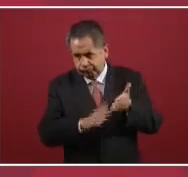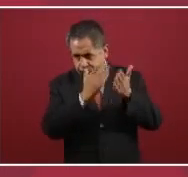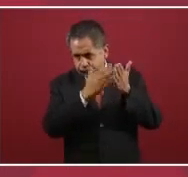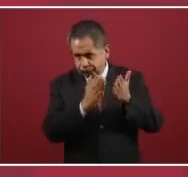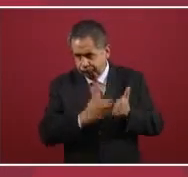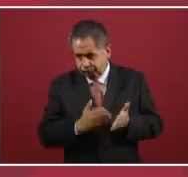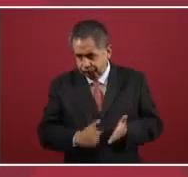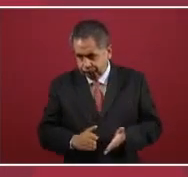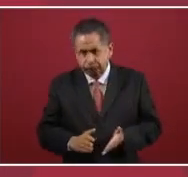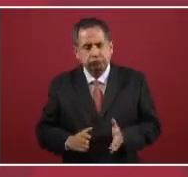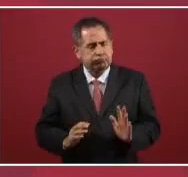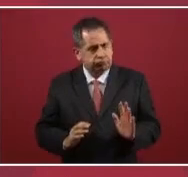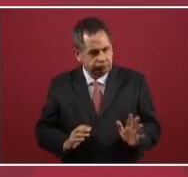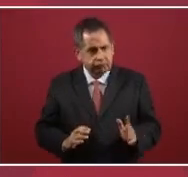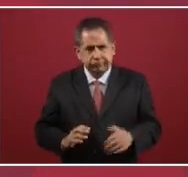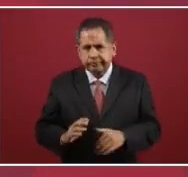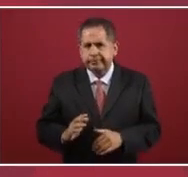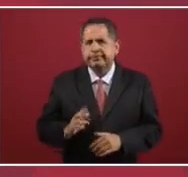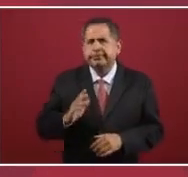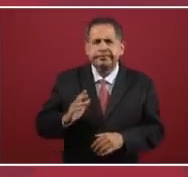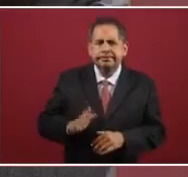porque